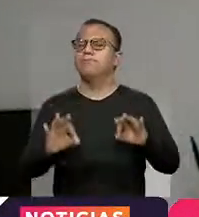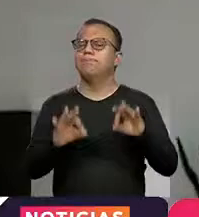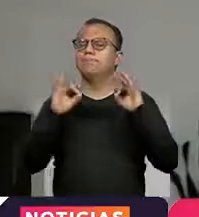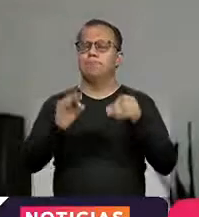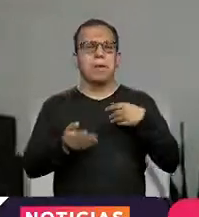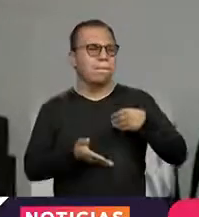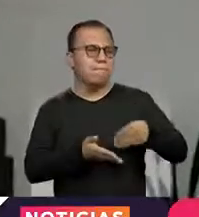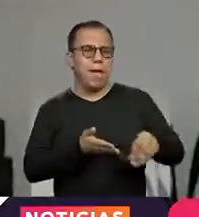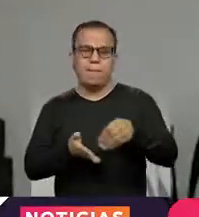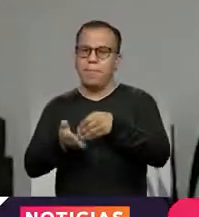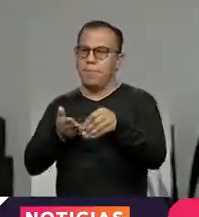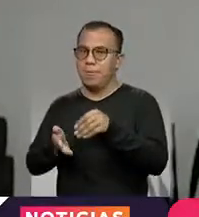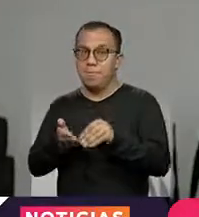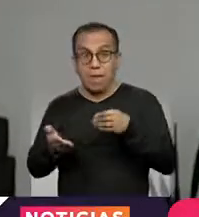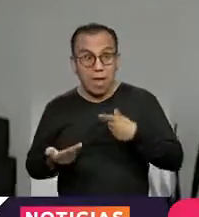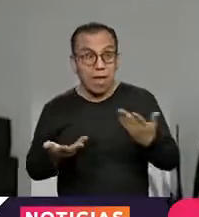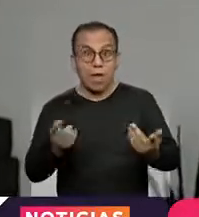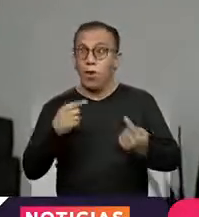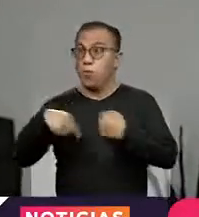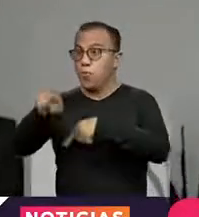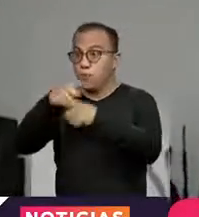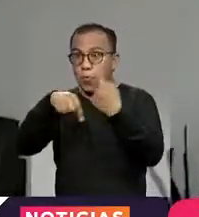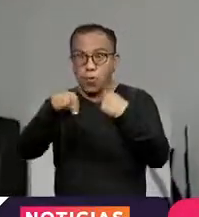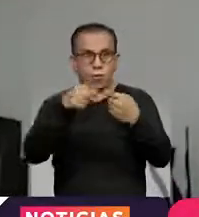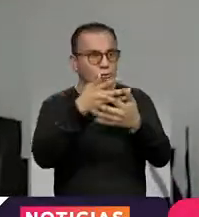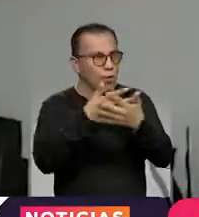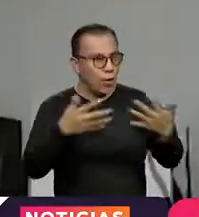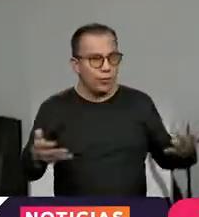compras, de visitas, de recorridos y de